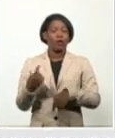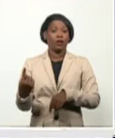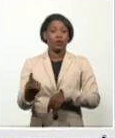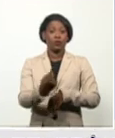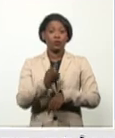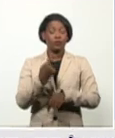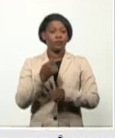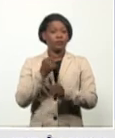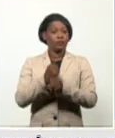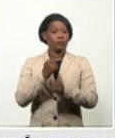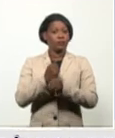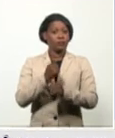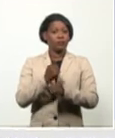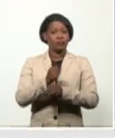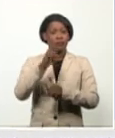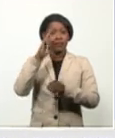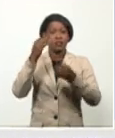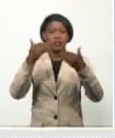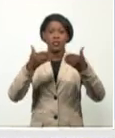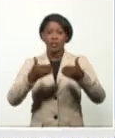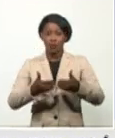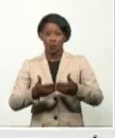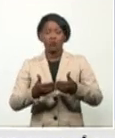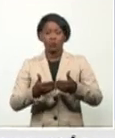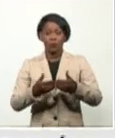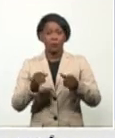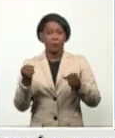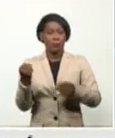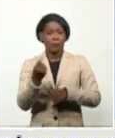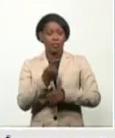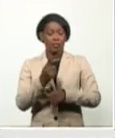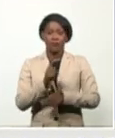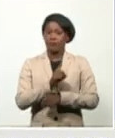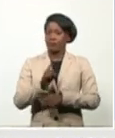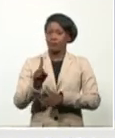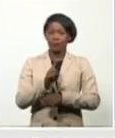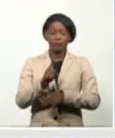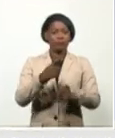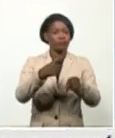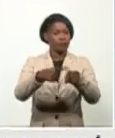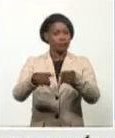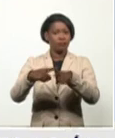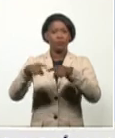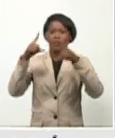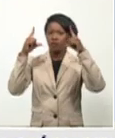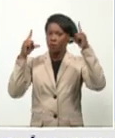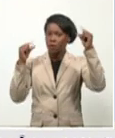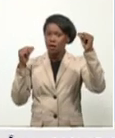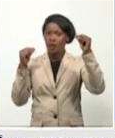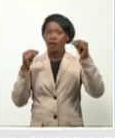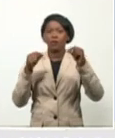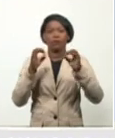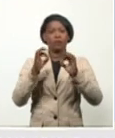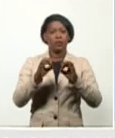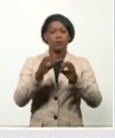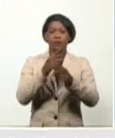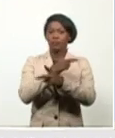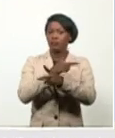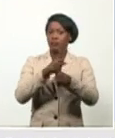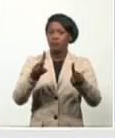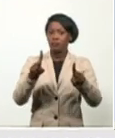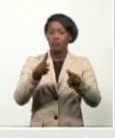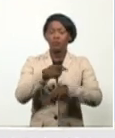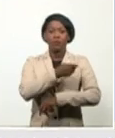actividad, que no son solo los trabajadores de la salud, los médicos, las enfermeras, los técnicos, sino la